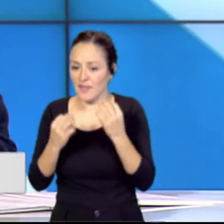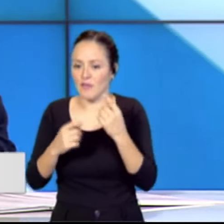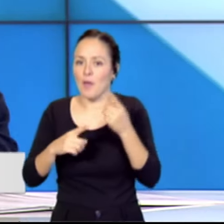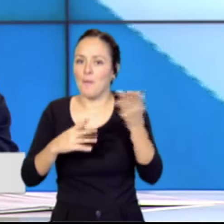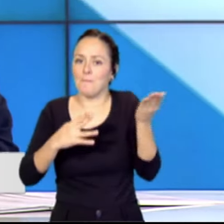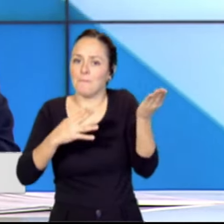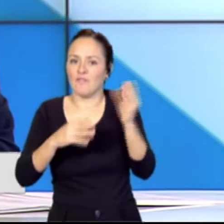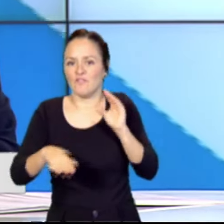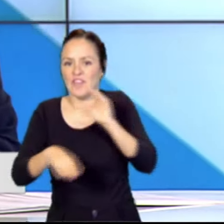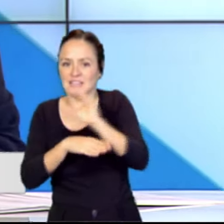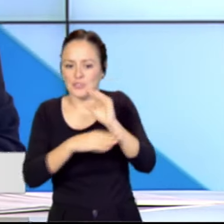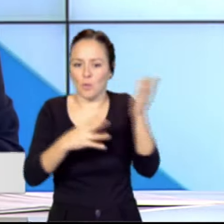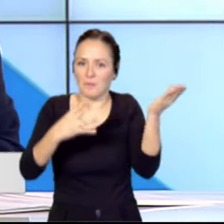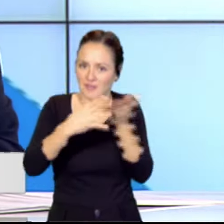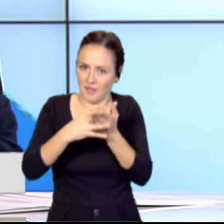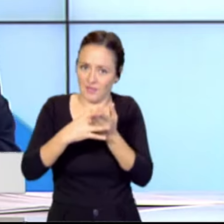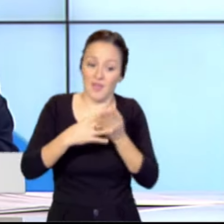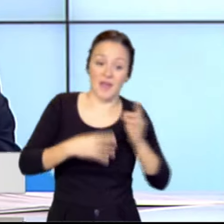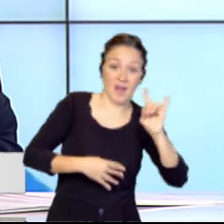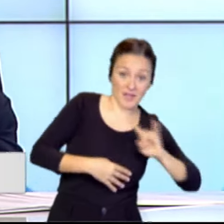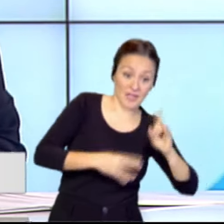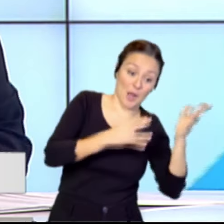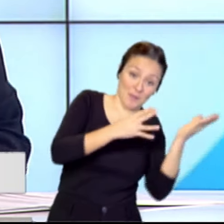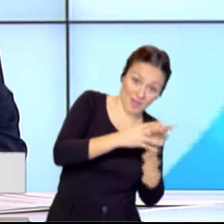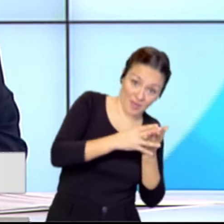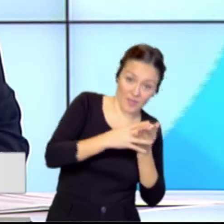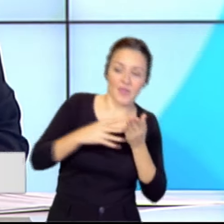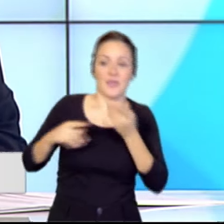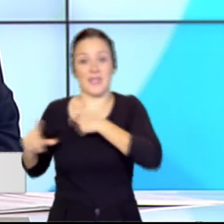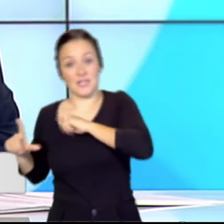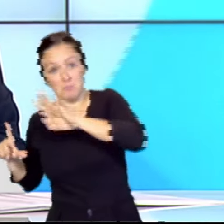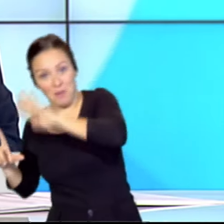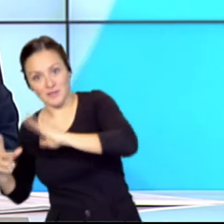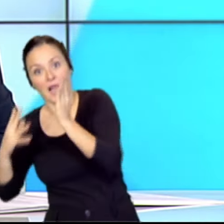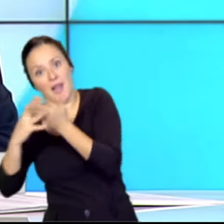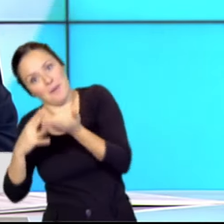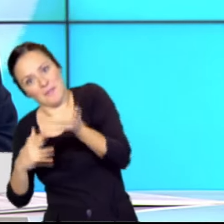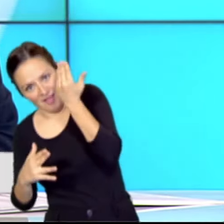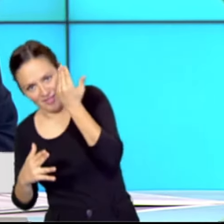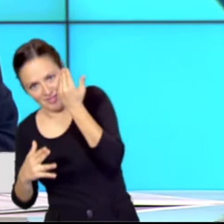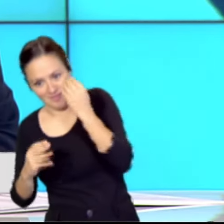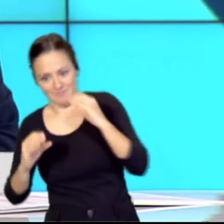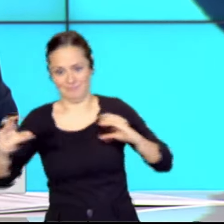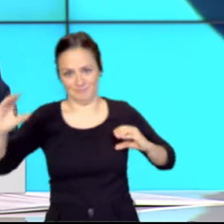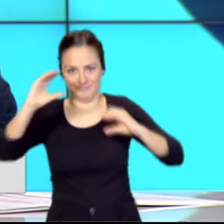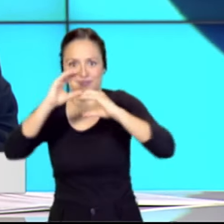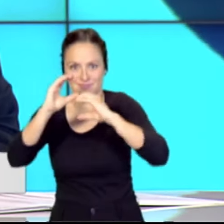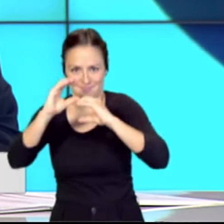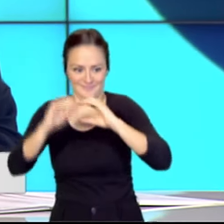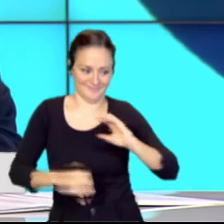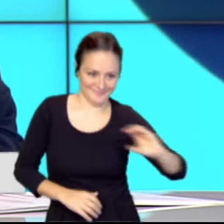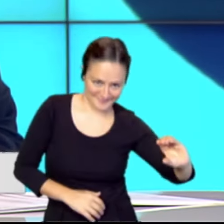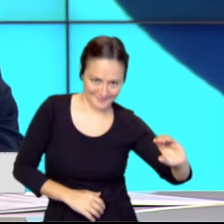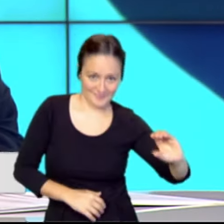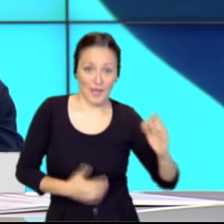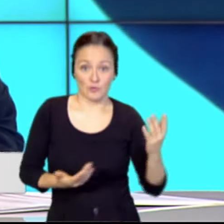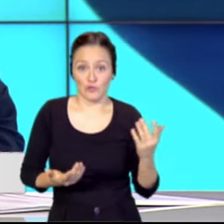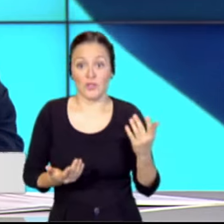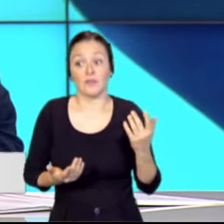comunidad Autónoma mitad por el estado evidentemente Cuanto más eh número de de de cifras eh